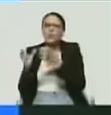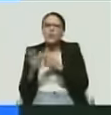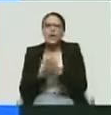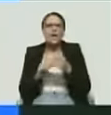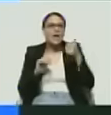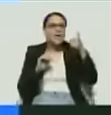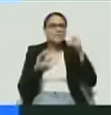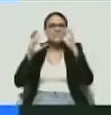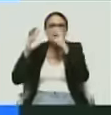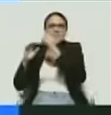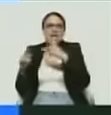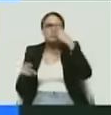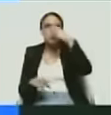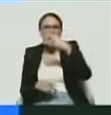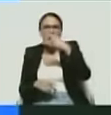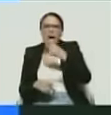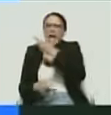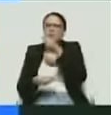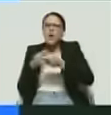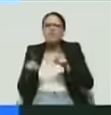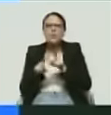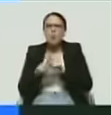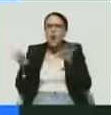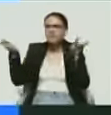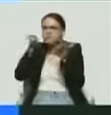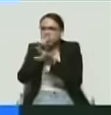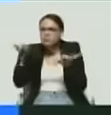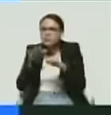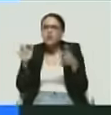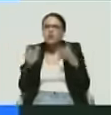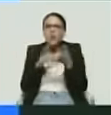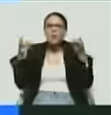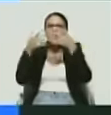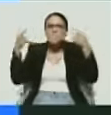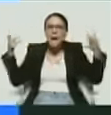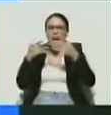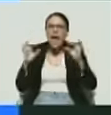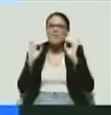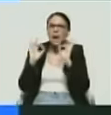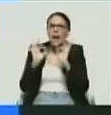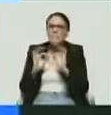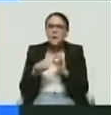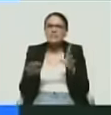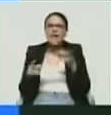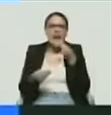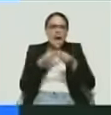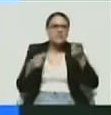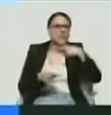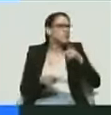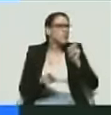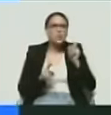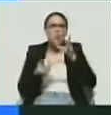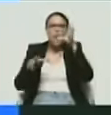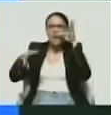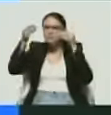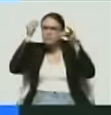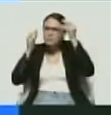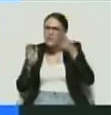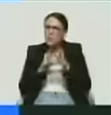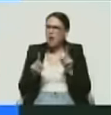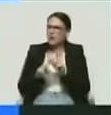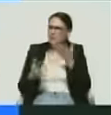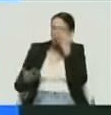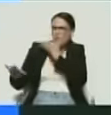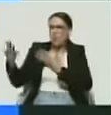término curioso desde el punto de vista psicológico. Señalan que los que van a ir principalmente a tratar de actuar, de ser